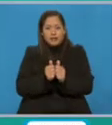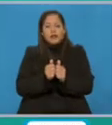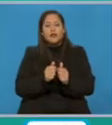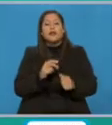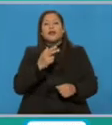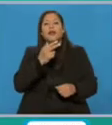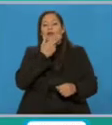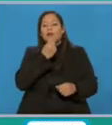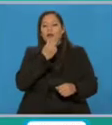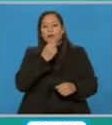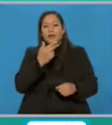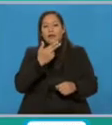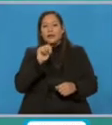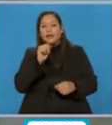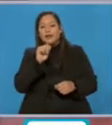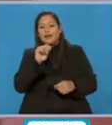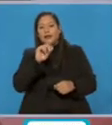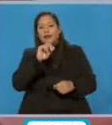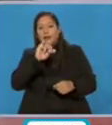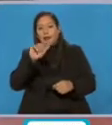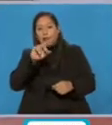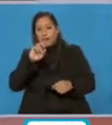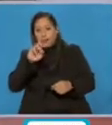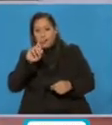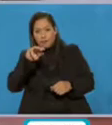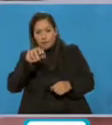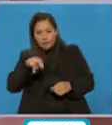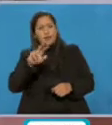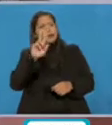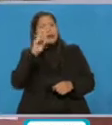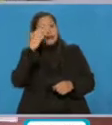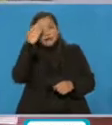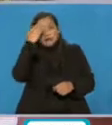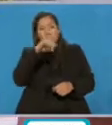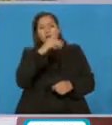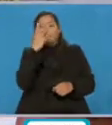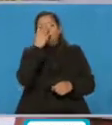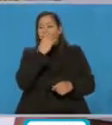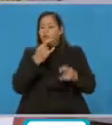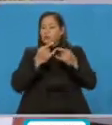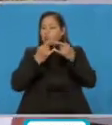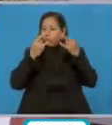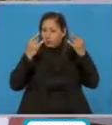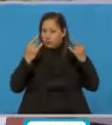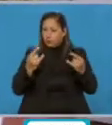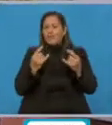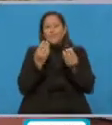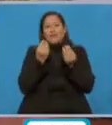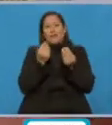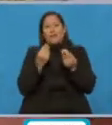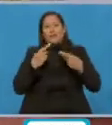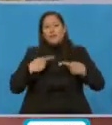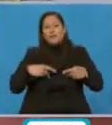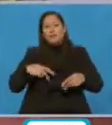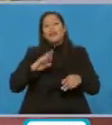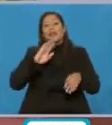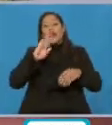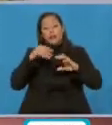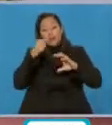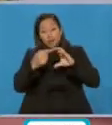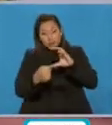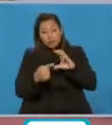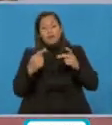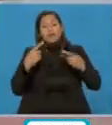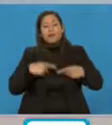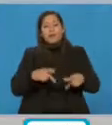Lorenzo Hagerman. Y no sabes así lo bonito que es. Es un documental sobre mucha gente alrededor del mundo. Hay